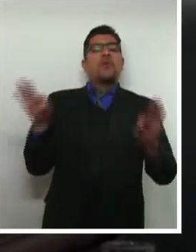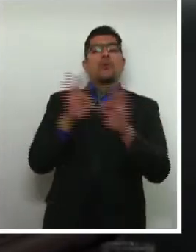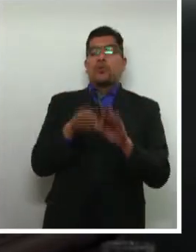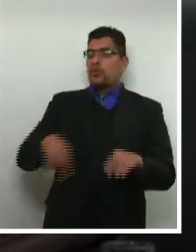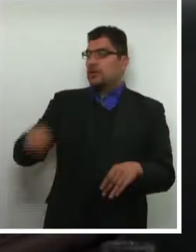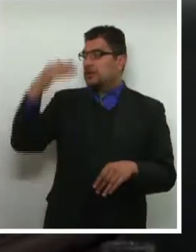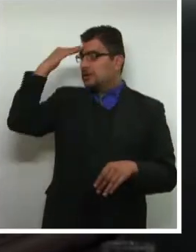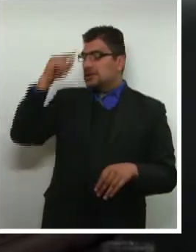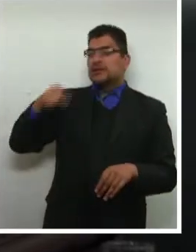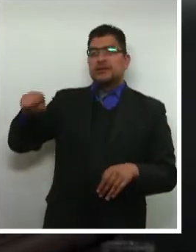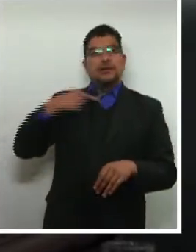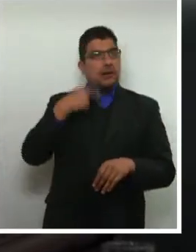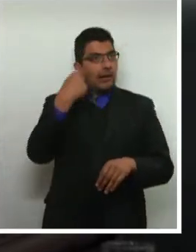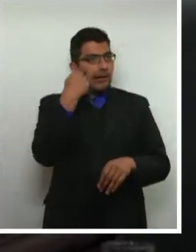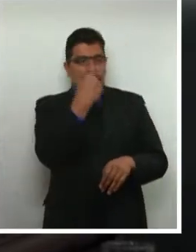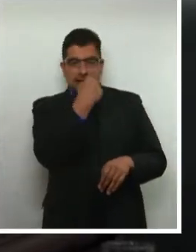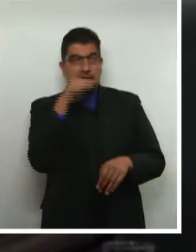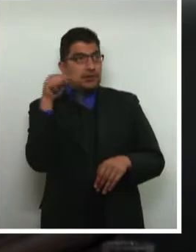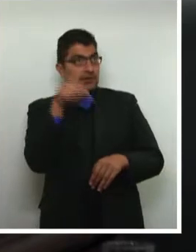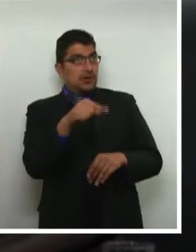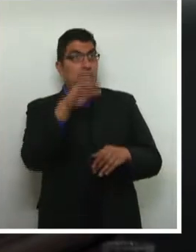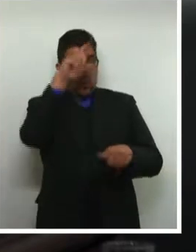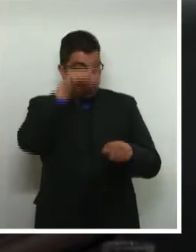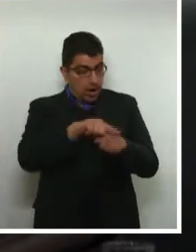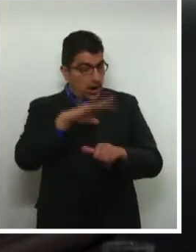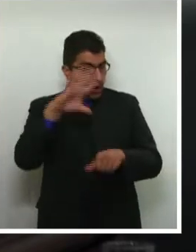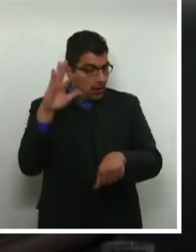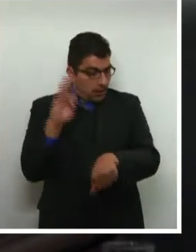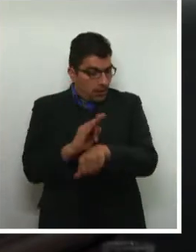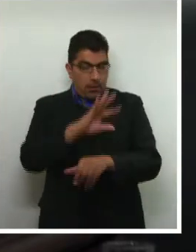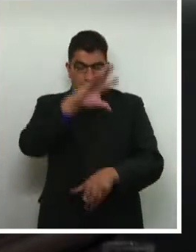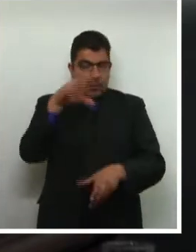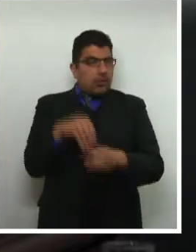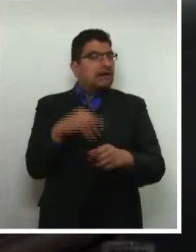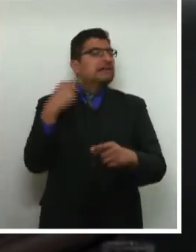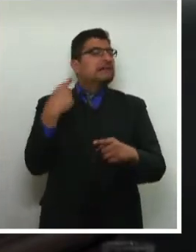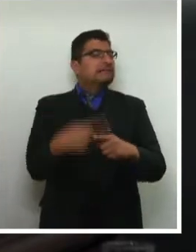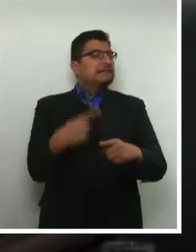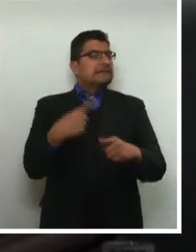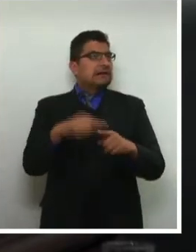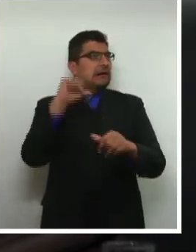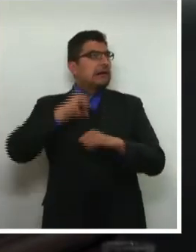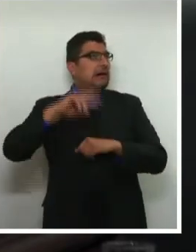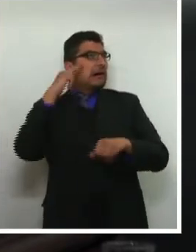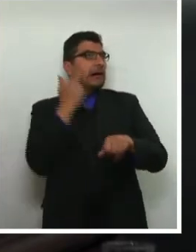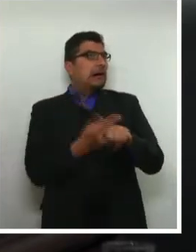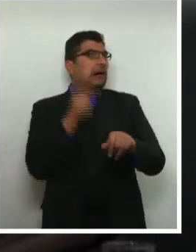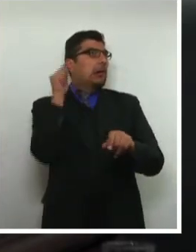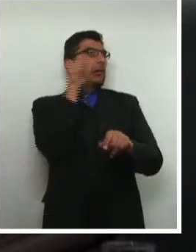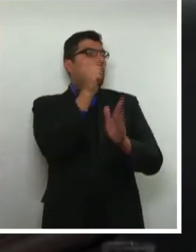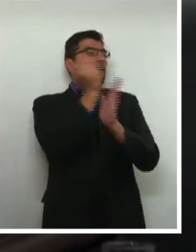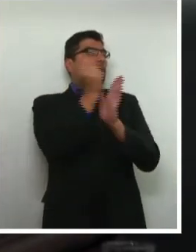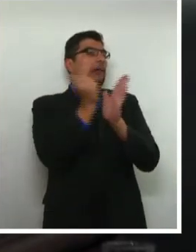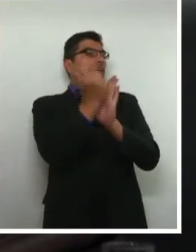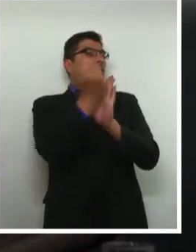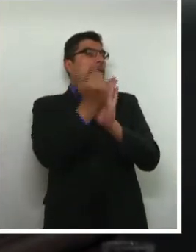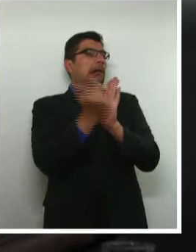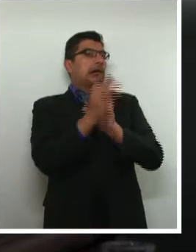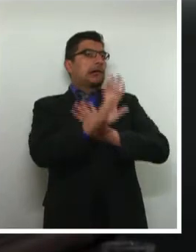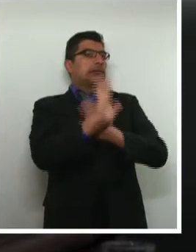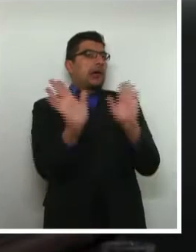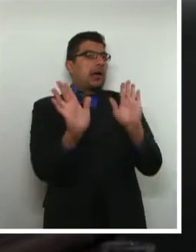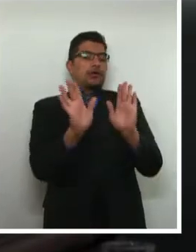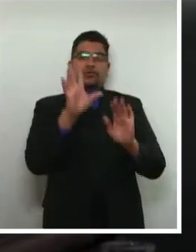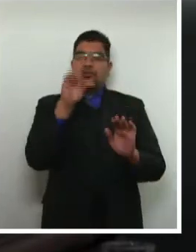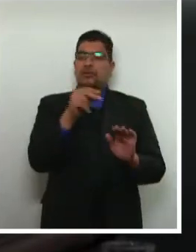claro que la protección del patrimonio cultural no solamente pasa por las leyes que aquí hagamos,